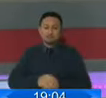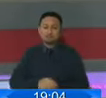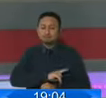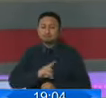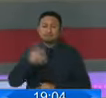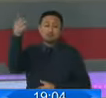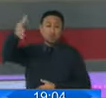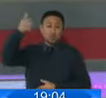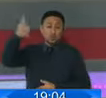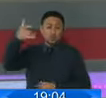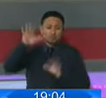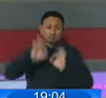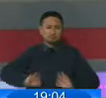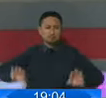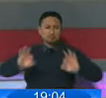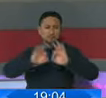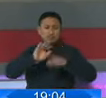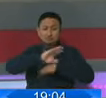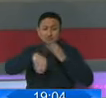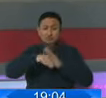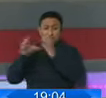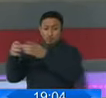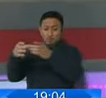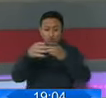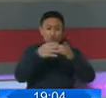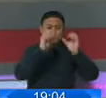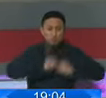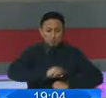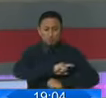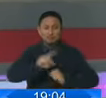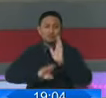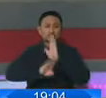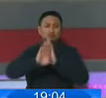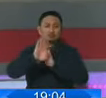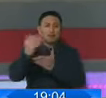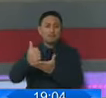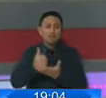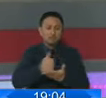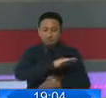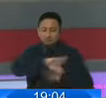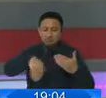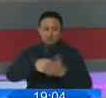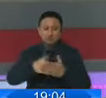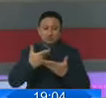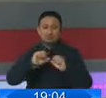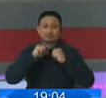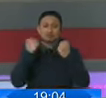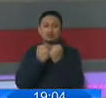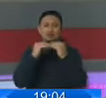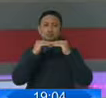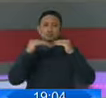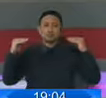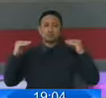destacó la necesidad de contar con todos los sectores para conseguir progreso y beneficios para todos con una sociedad